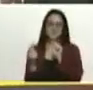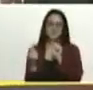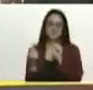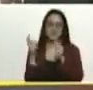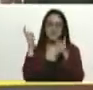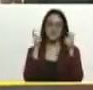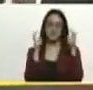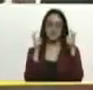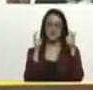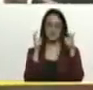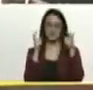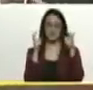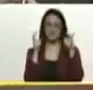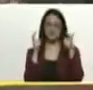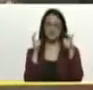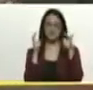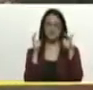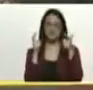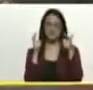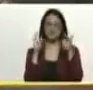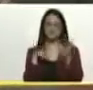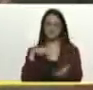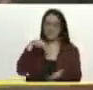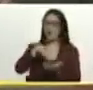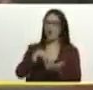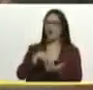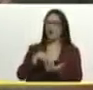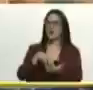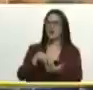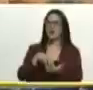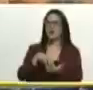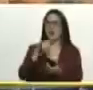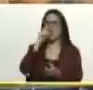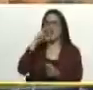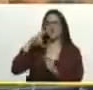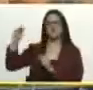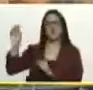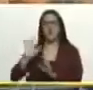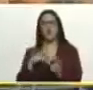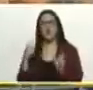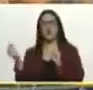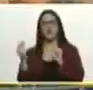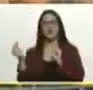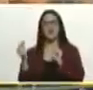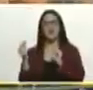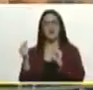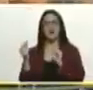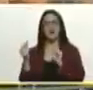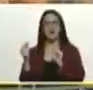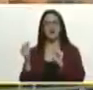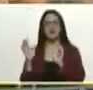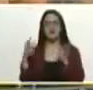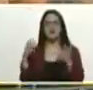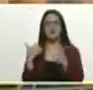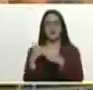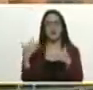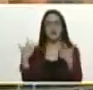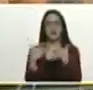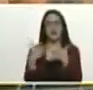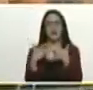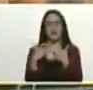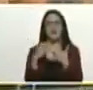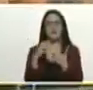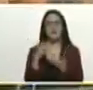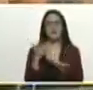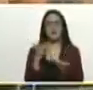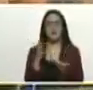Chávez se levantó y Toledo se marchó. No querían conversar, prácticamente se pelearon ahí porque no tenían el